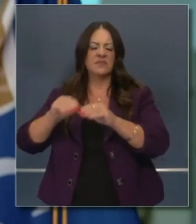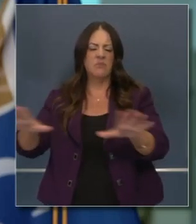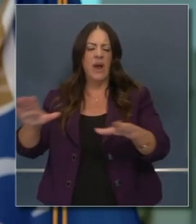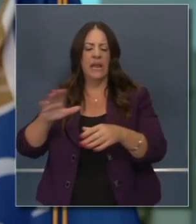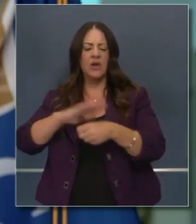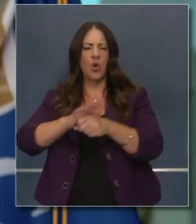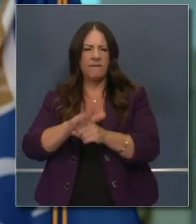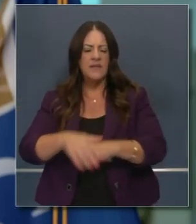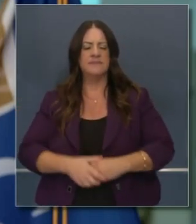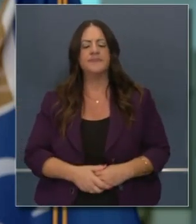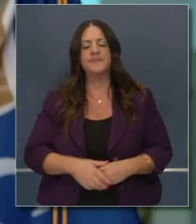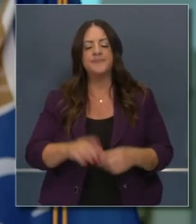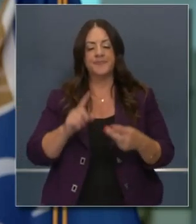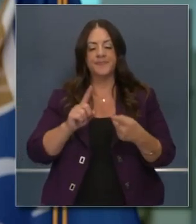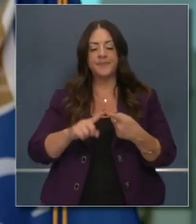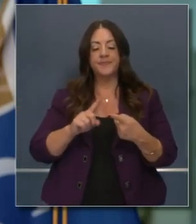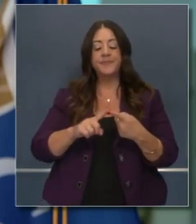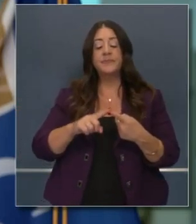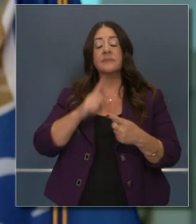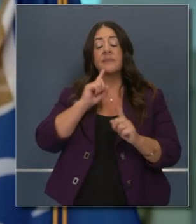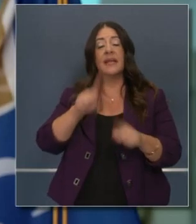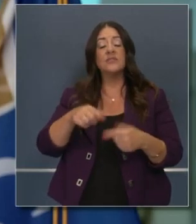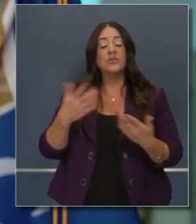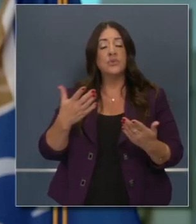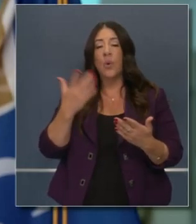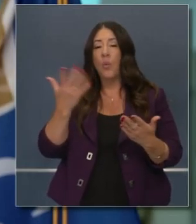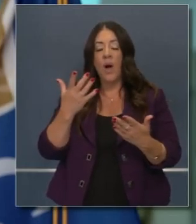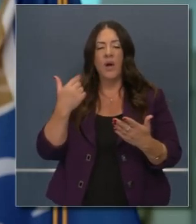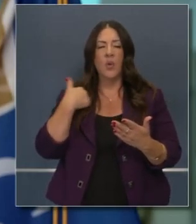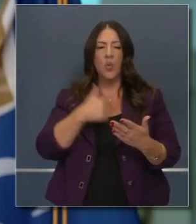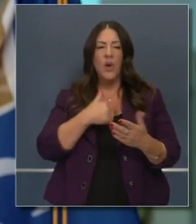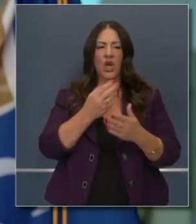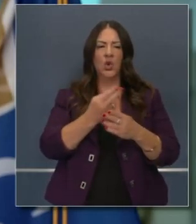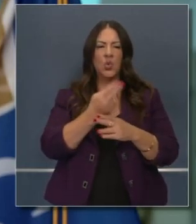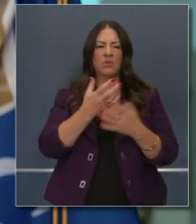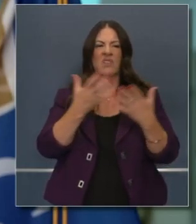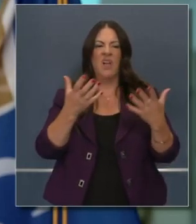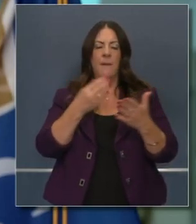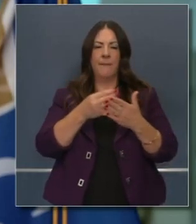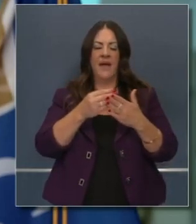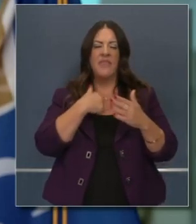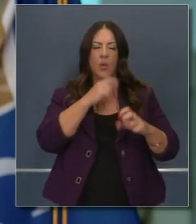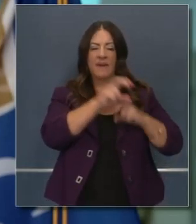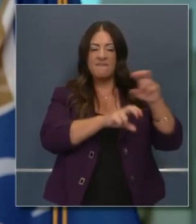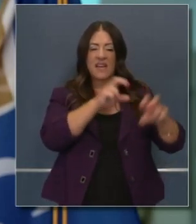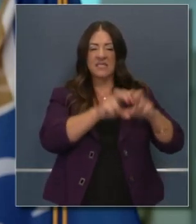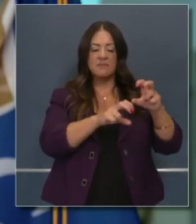términos monetarios cuánto va a ser. El Estado ha invertido casi